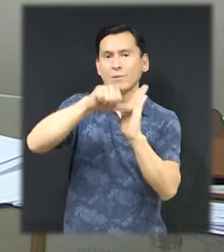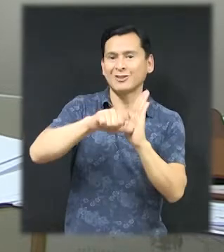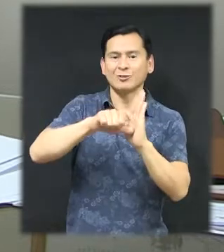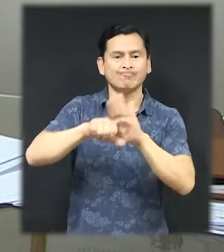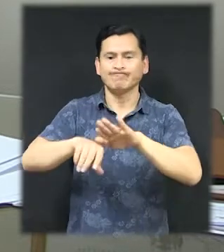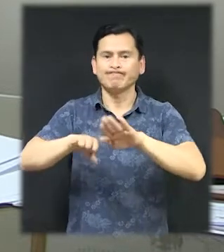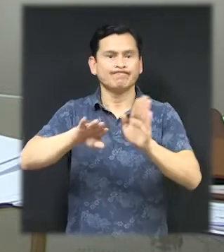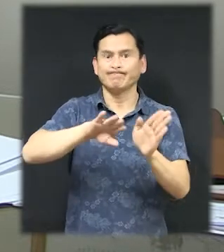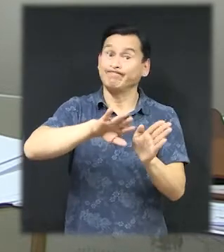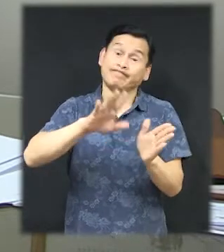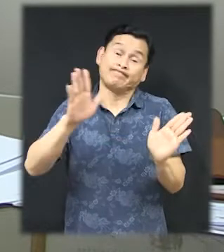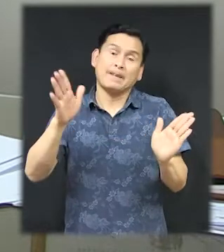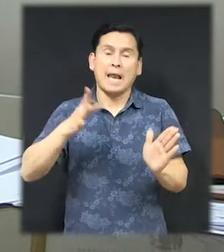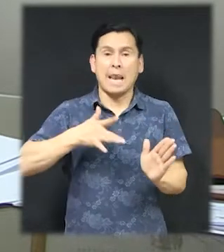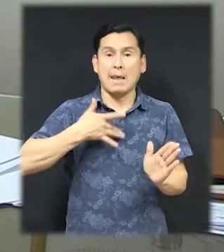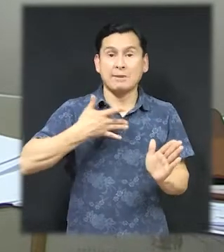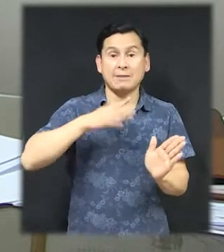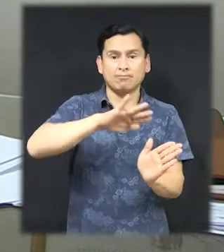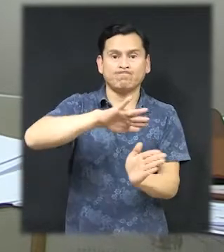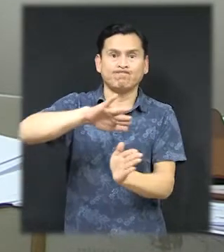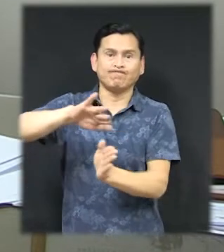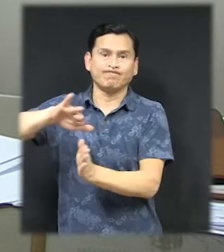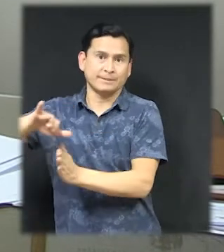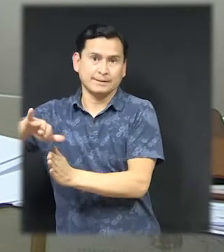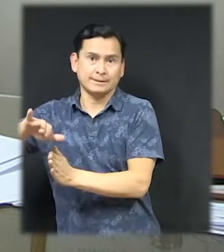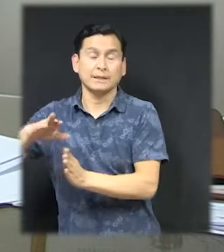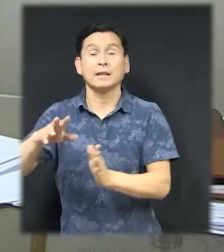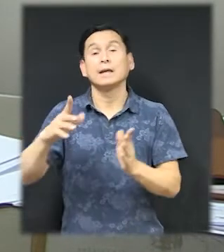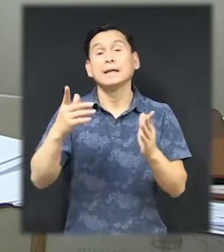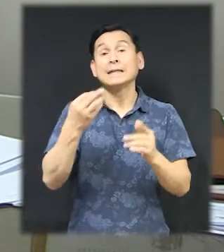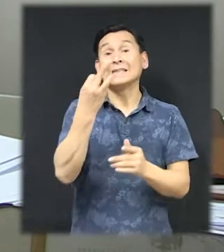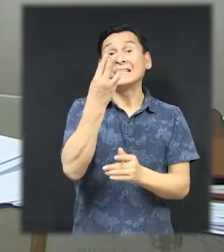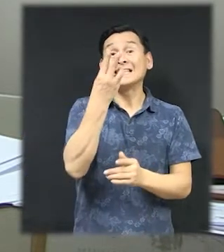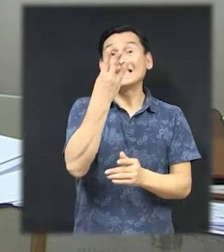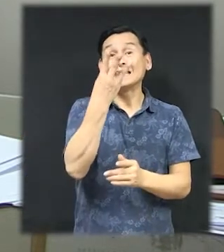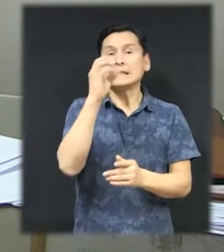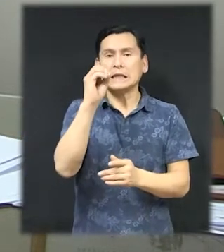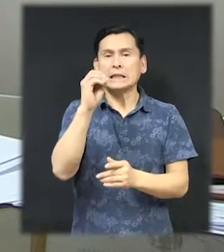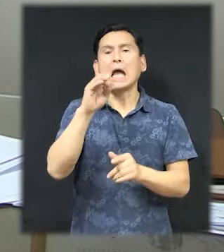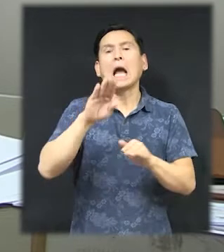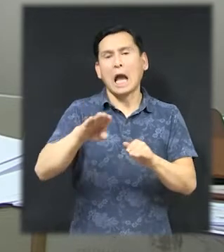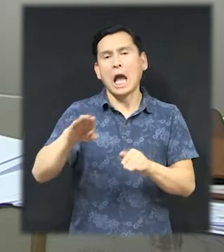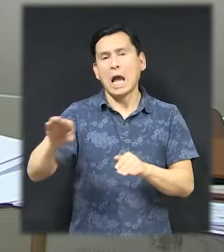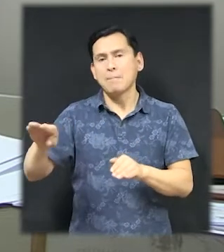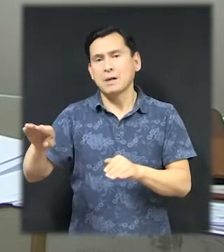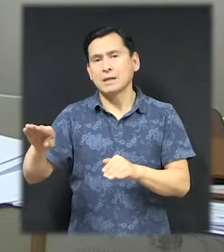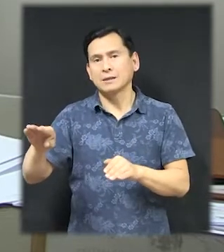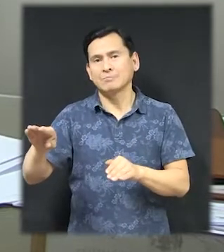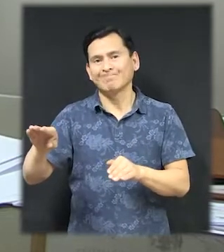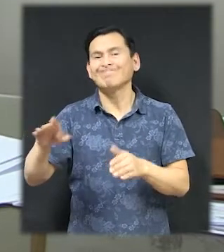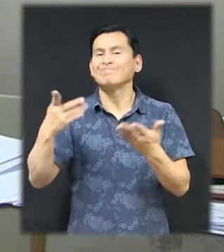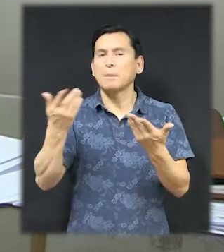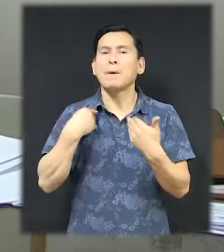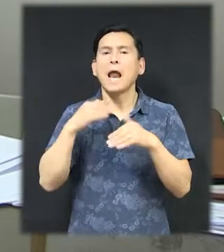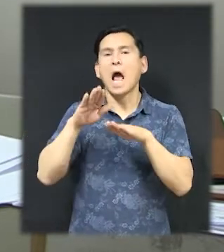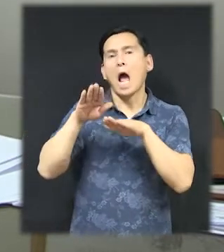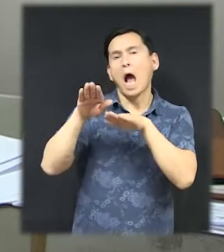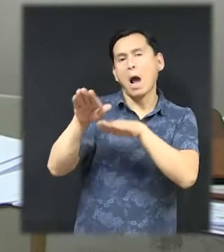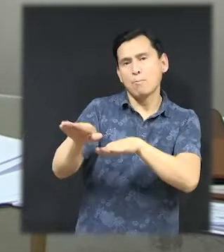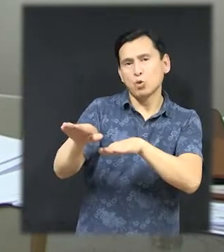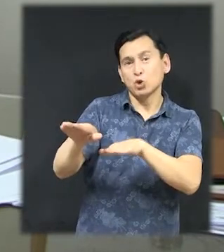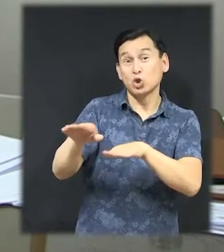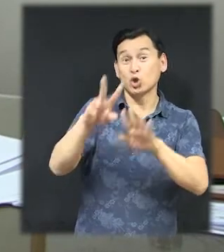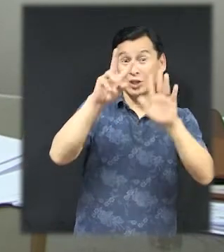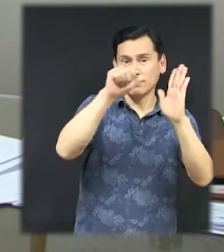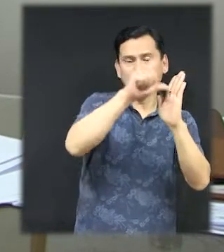la resolutividad quirúrgica habitual del establecimiento, de estas 30 camas que ahora ya no serían de apoyo y respaldo